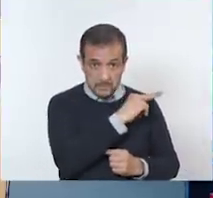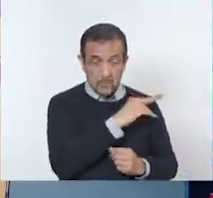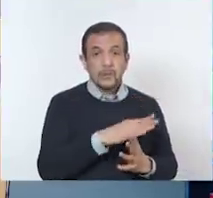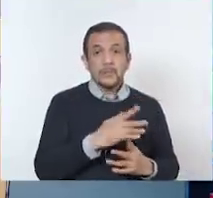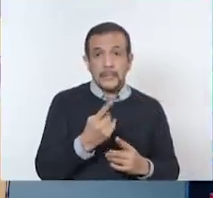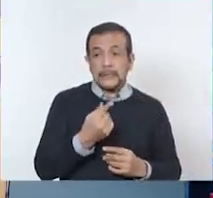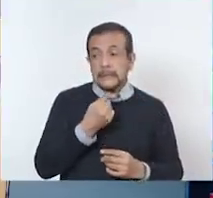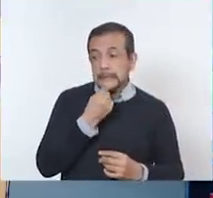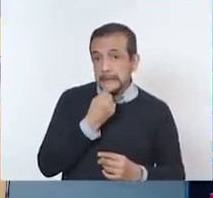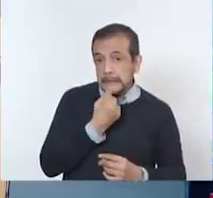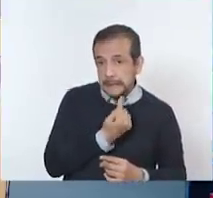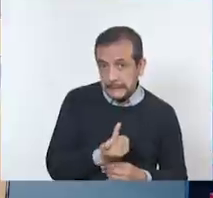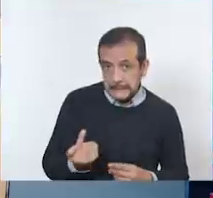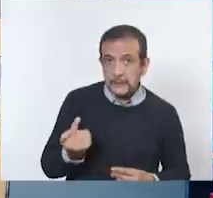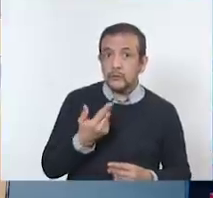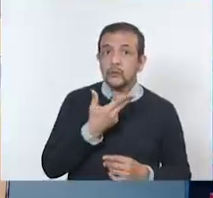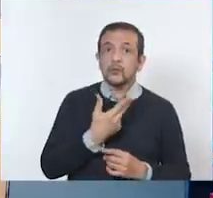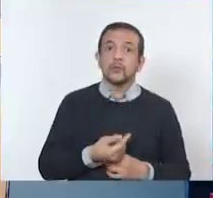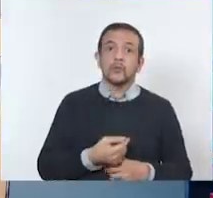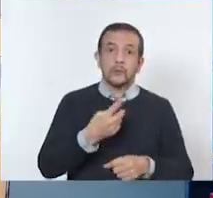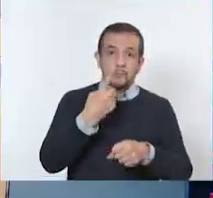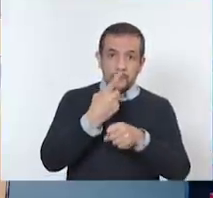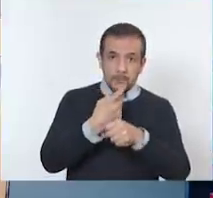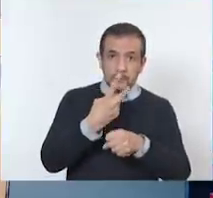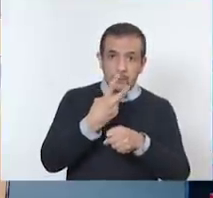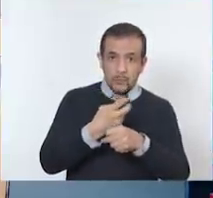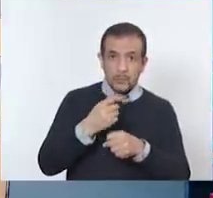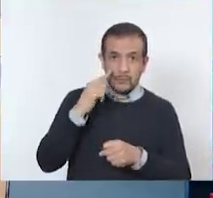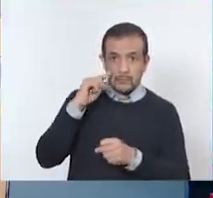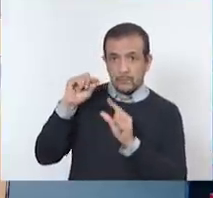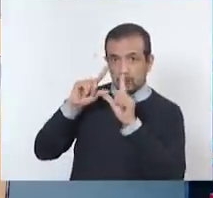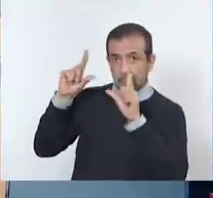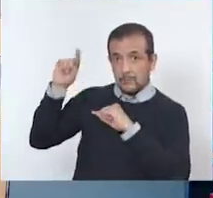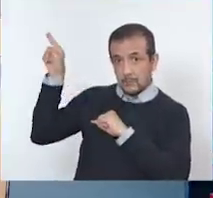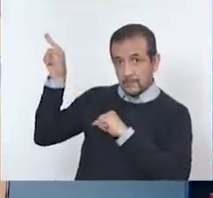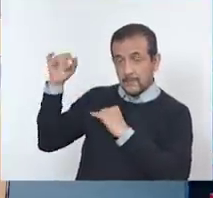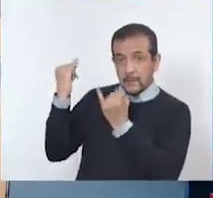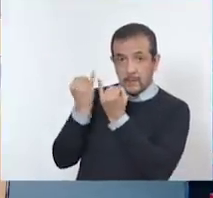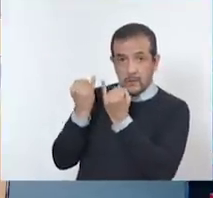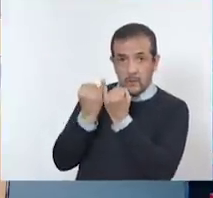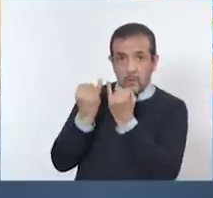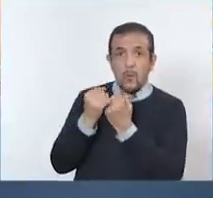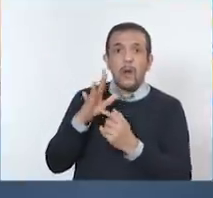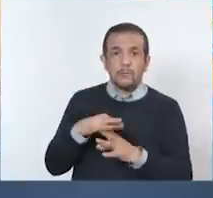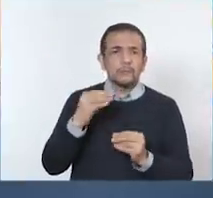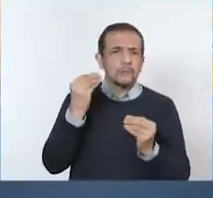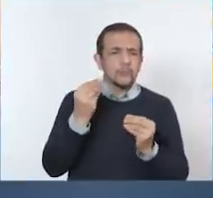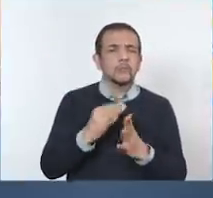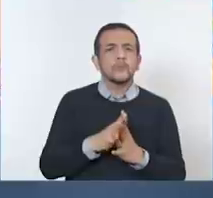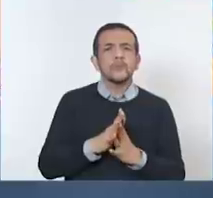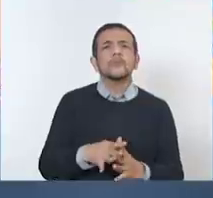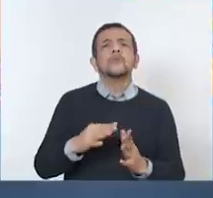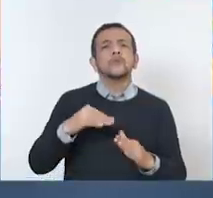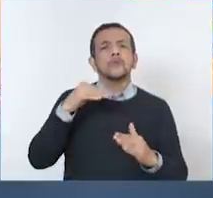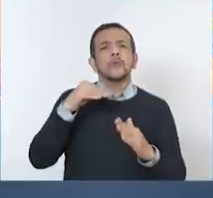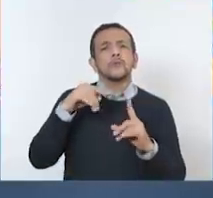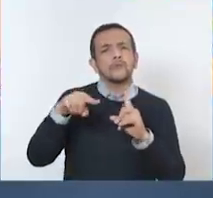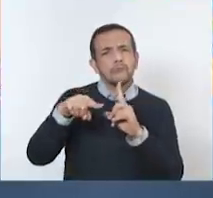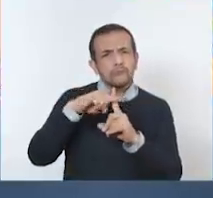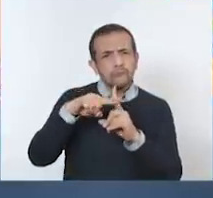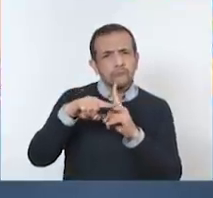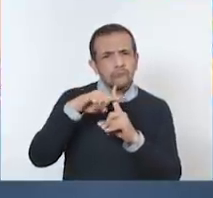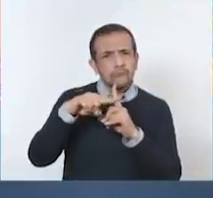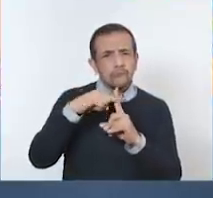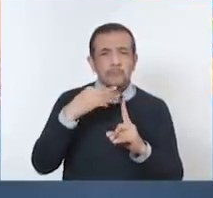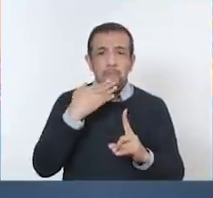las niñas y los niños de primero y de segundo grado nos contestaron muy bien. Hubo muchas consecuencias positivas cuando se trata de cuidar